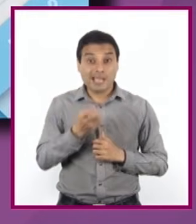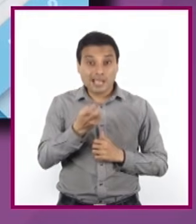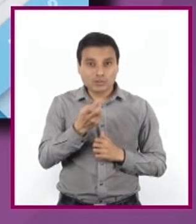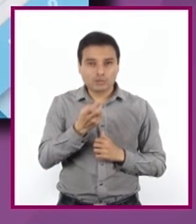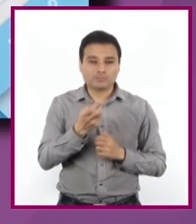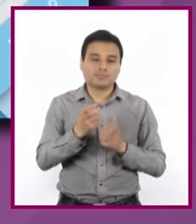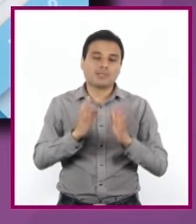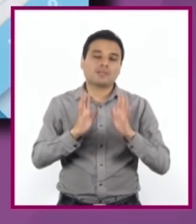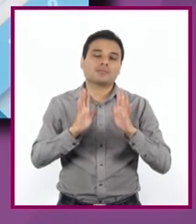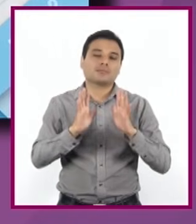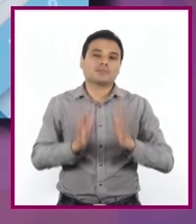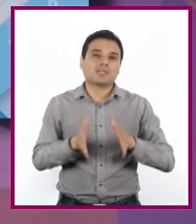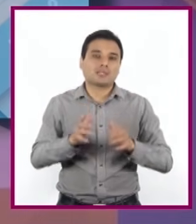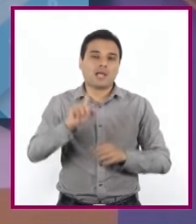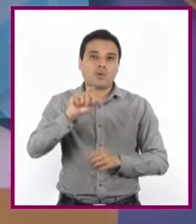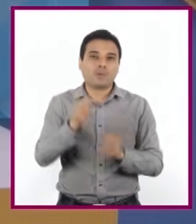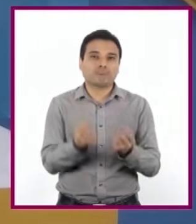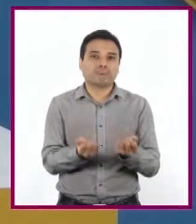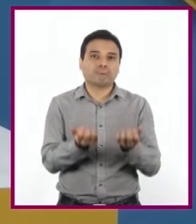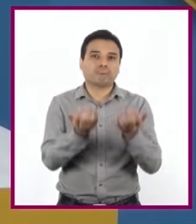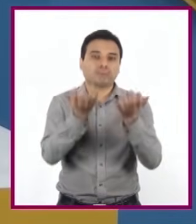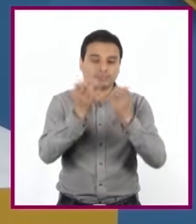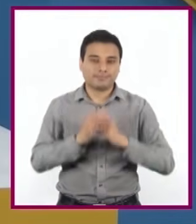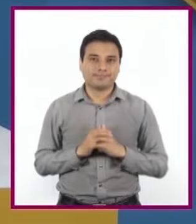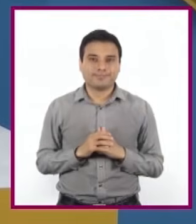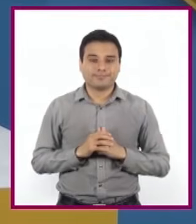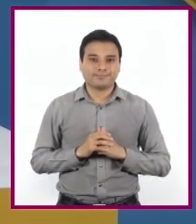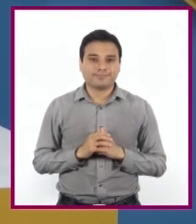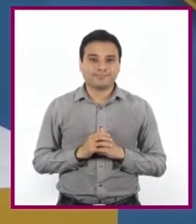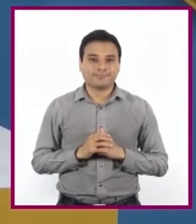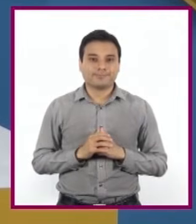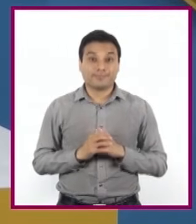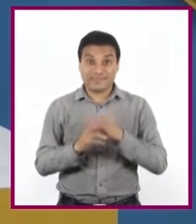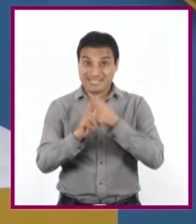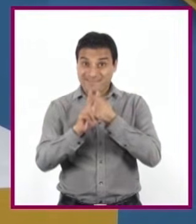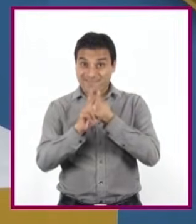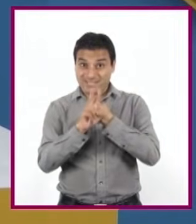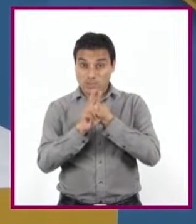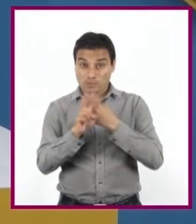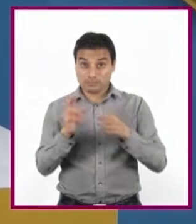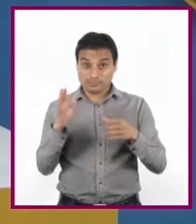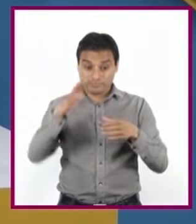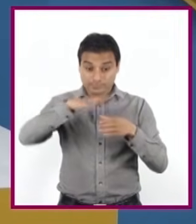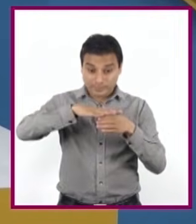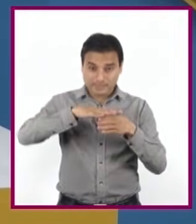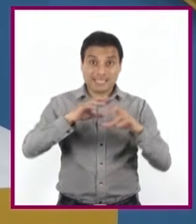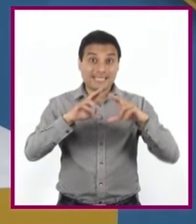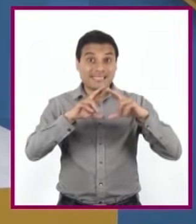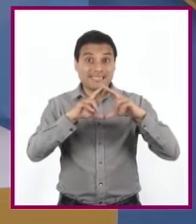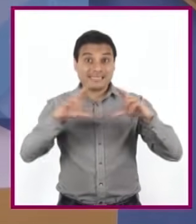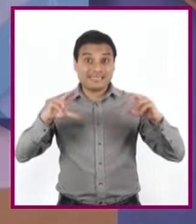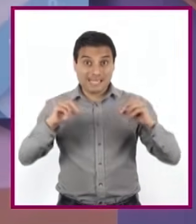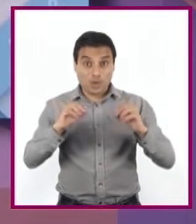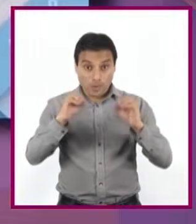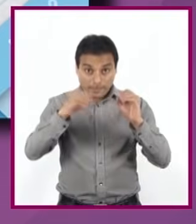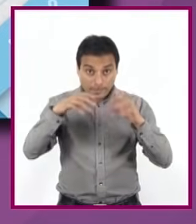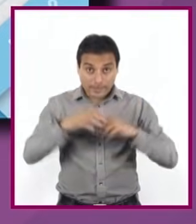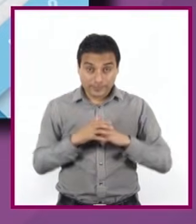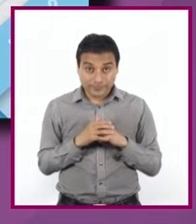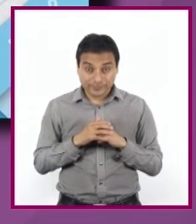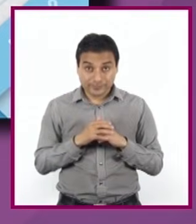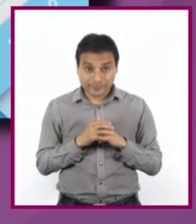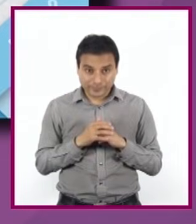se evapore el agua. Cuando colocamos el vidrio de reloj y le ponemos los hielos sobre el vaso de